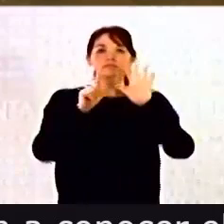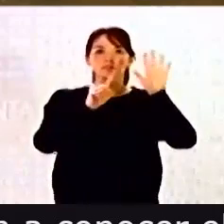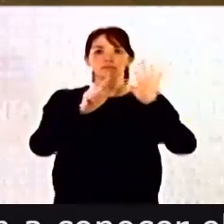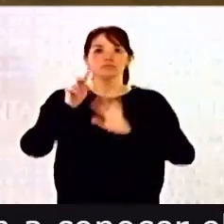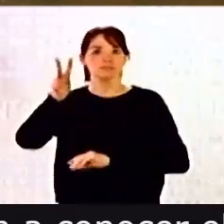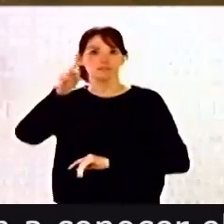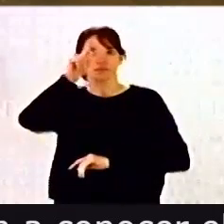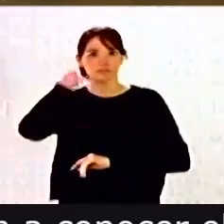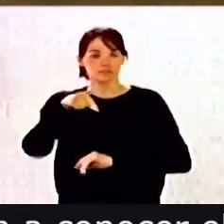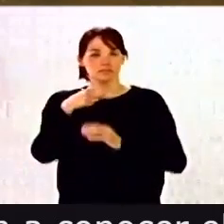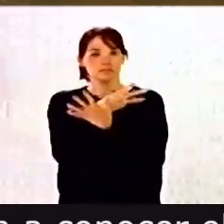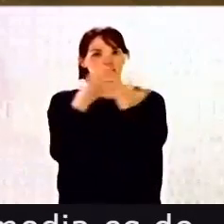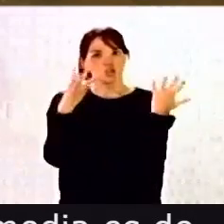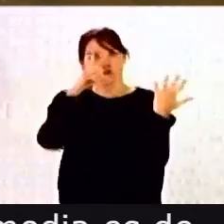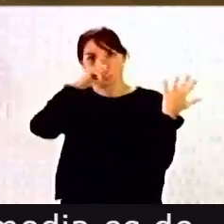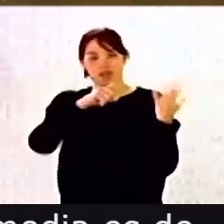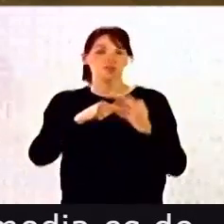años.